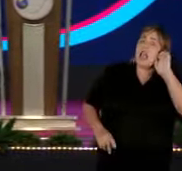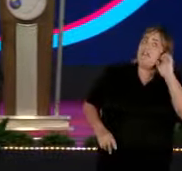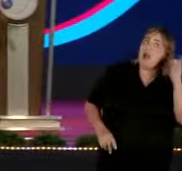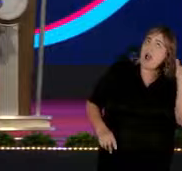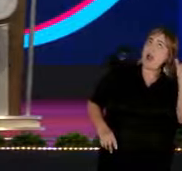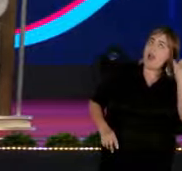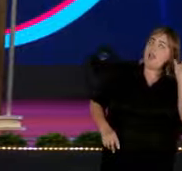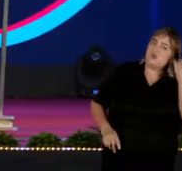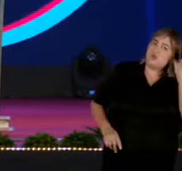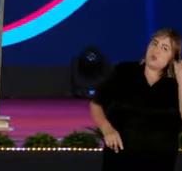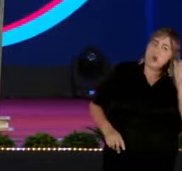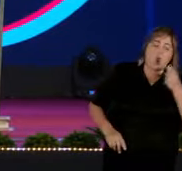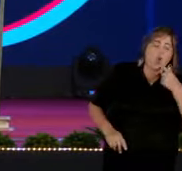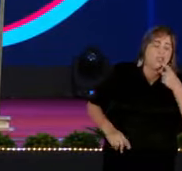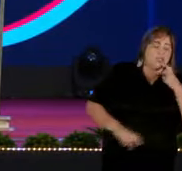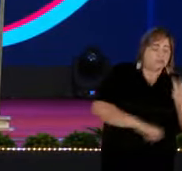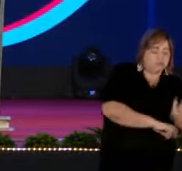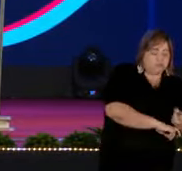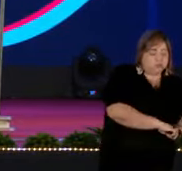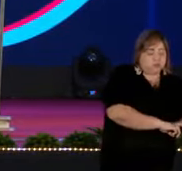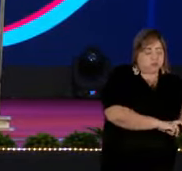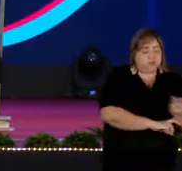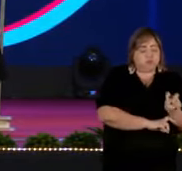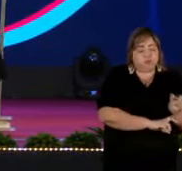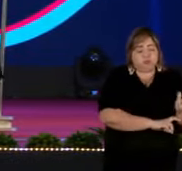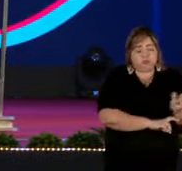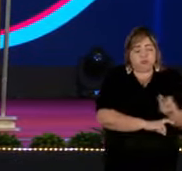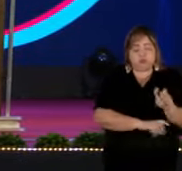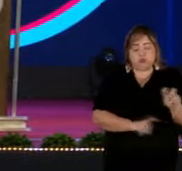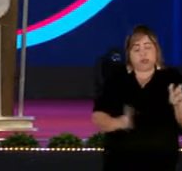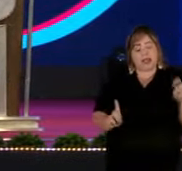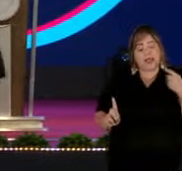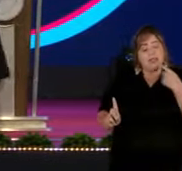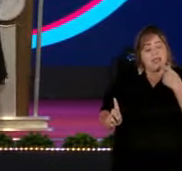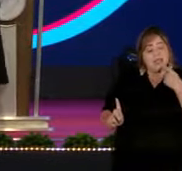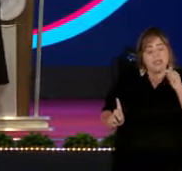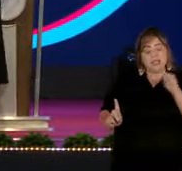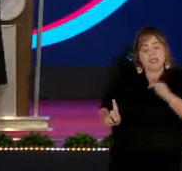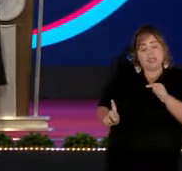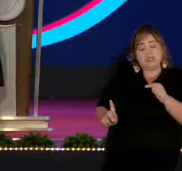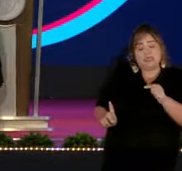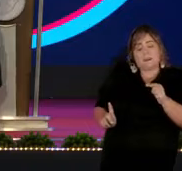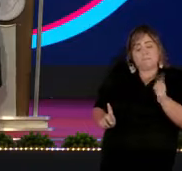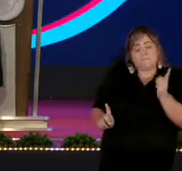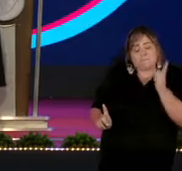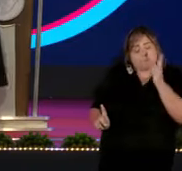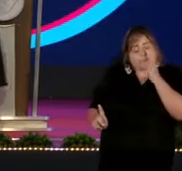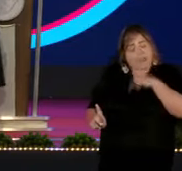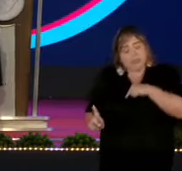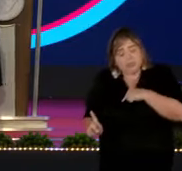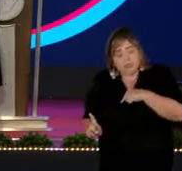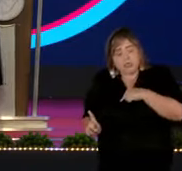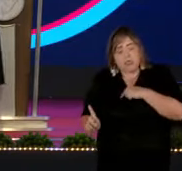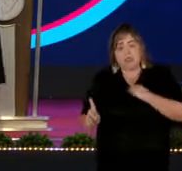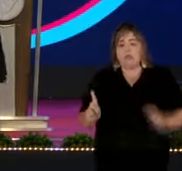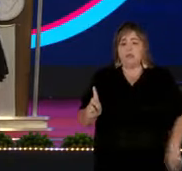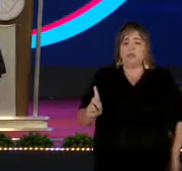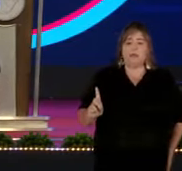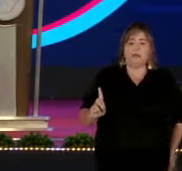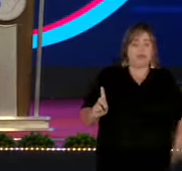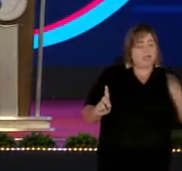escuchar lo que tenía que decir la serpiente, que le dijo una media verdad, y una media verdad es una mentira.